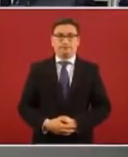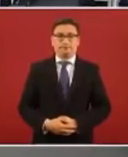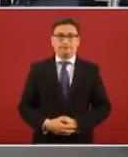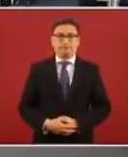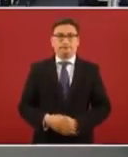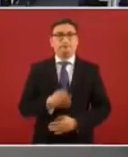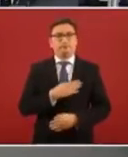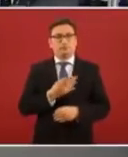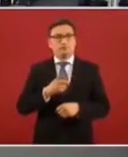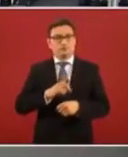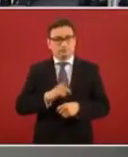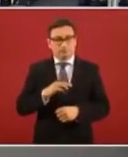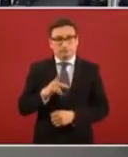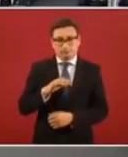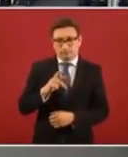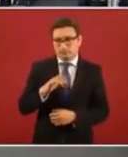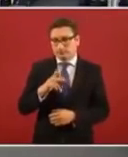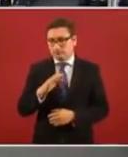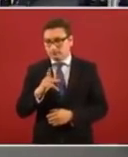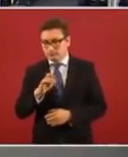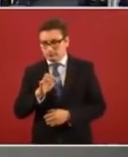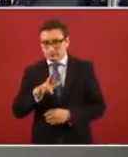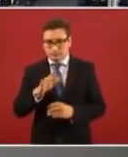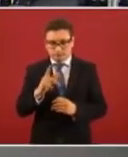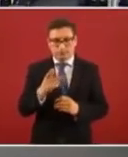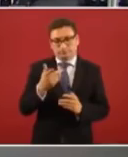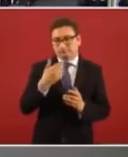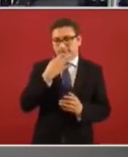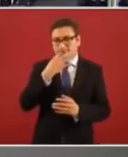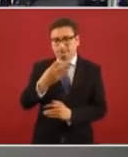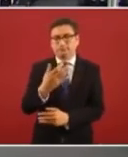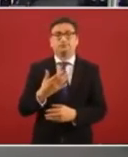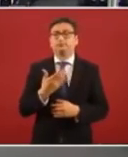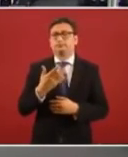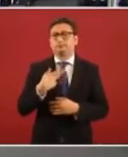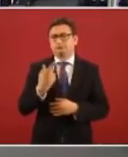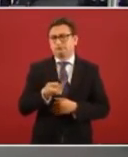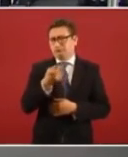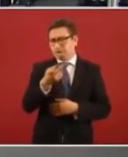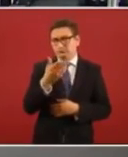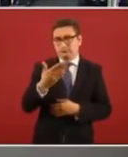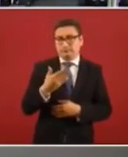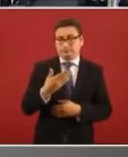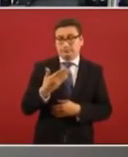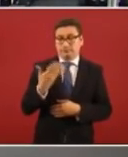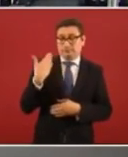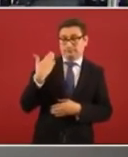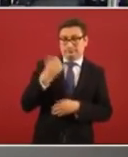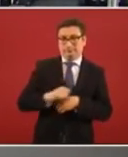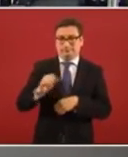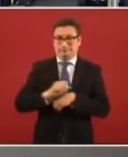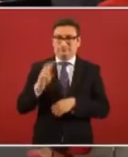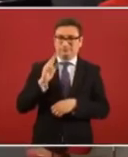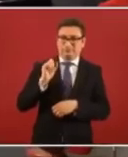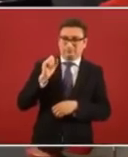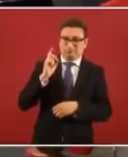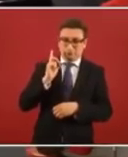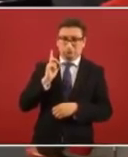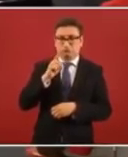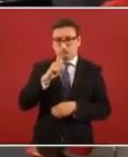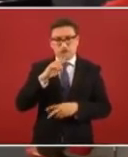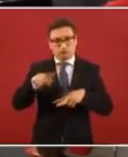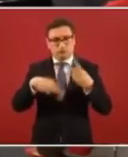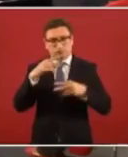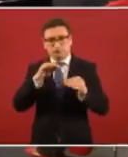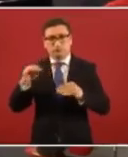Buen día, presidente. Dalila Escobar, corresponsal de Atiempo.tv. Preguntarle si usted este fin de semana que acudió en la gira